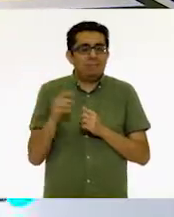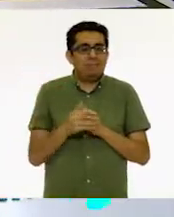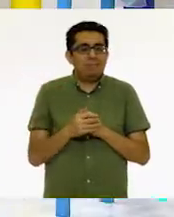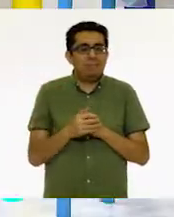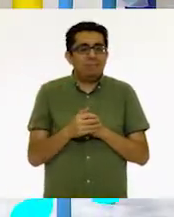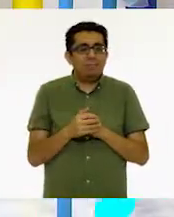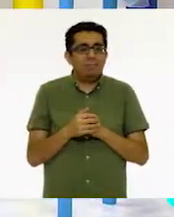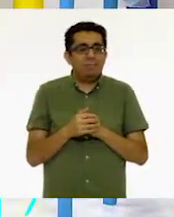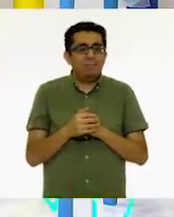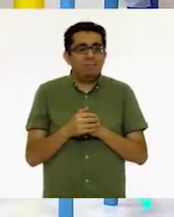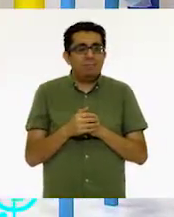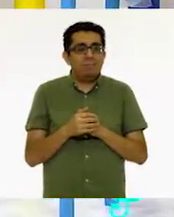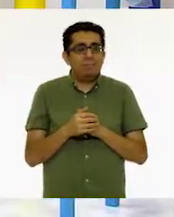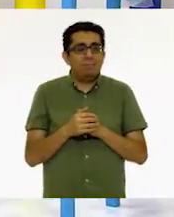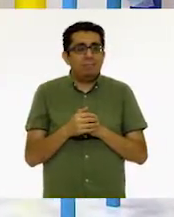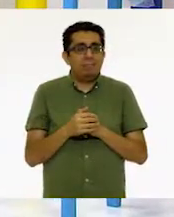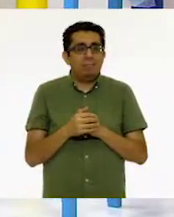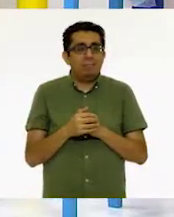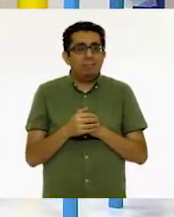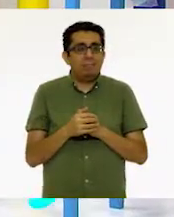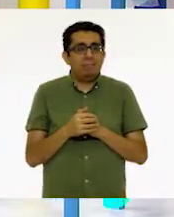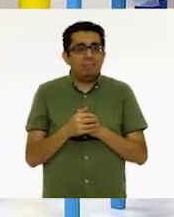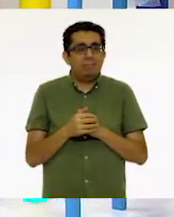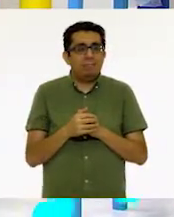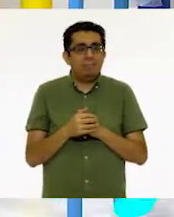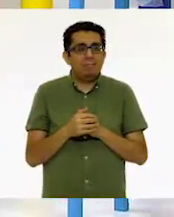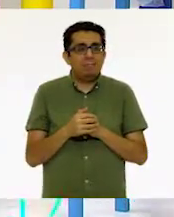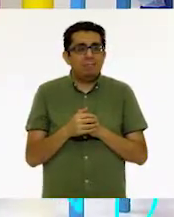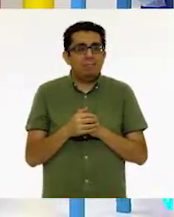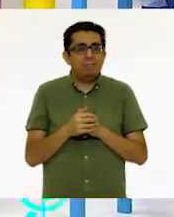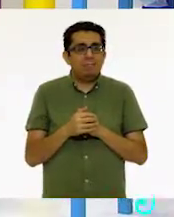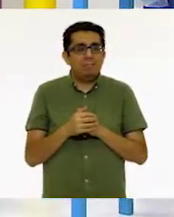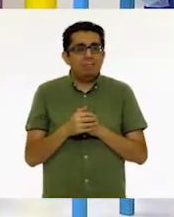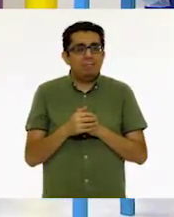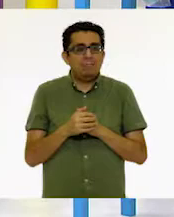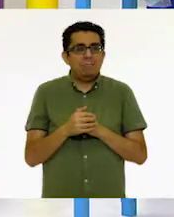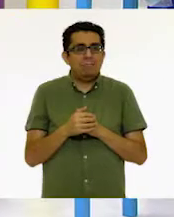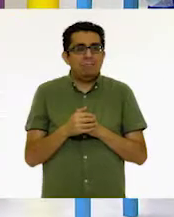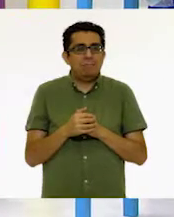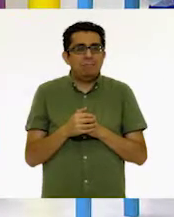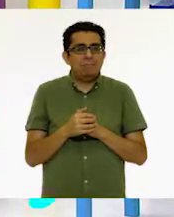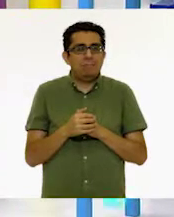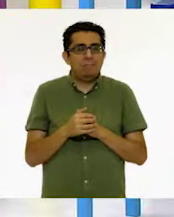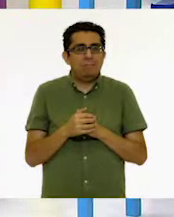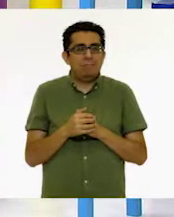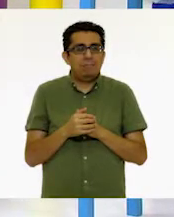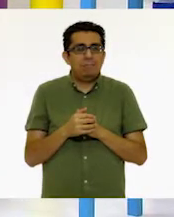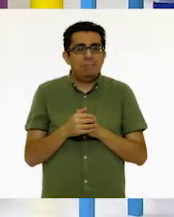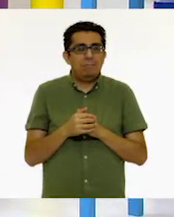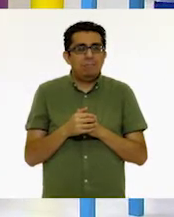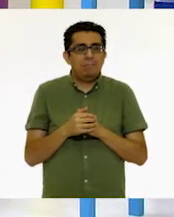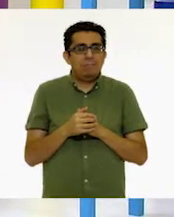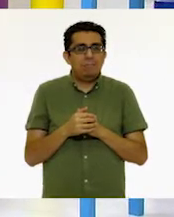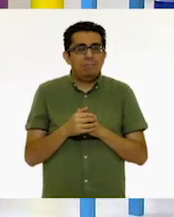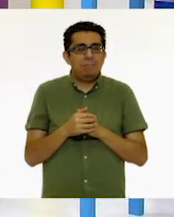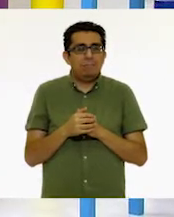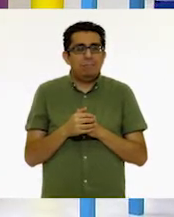Pica piedra, pica aquí. Pica, palma, palma, pica.